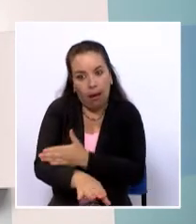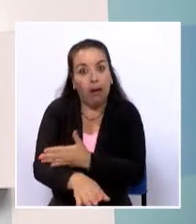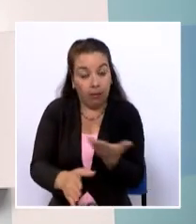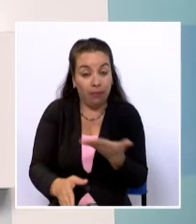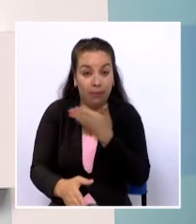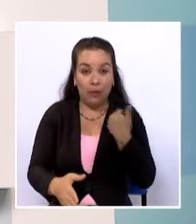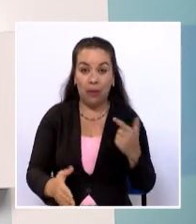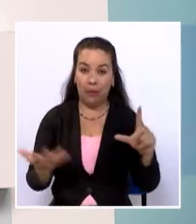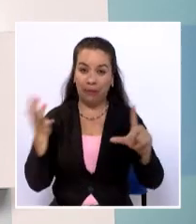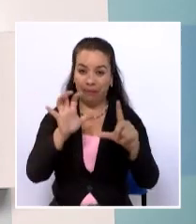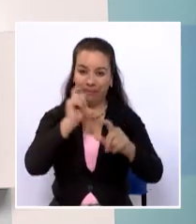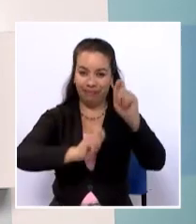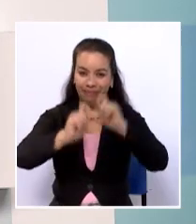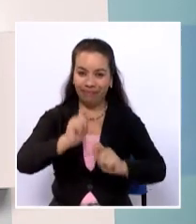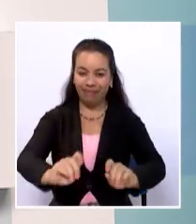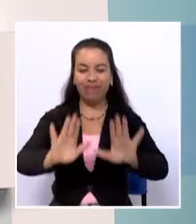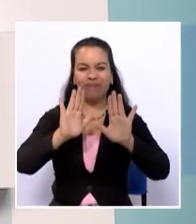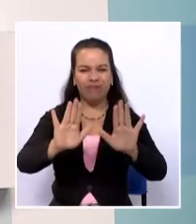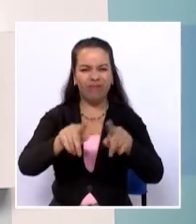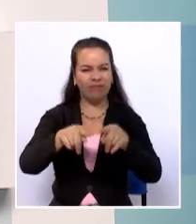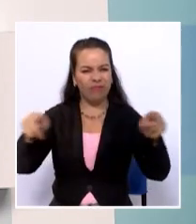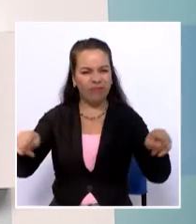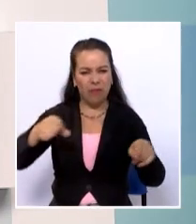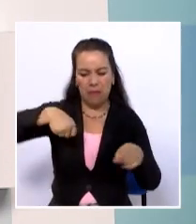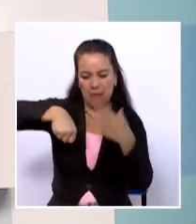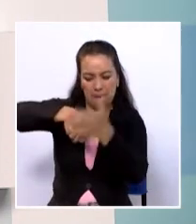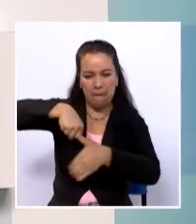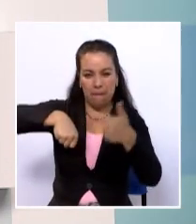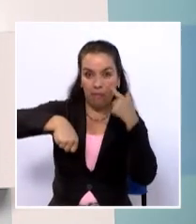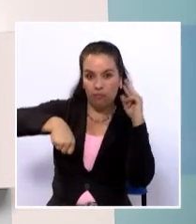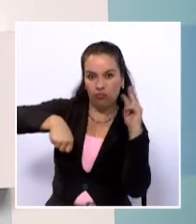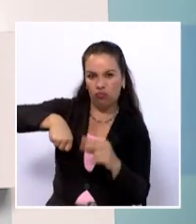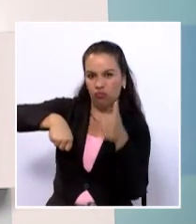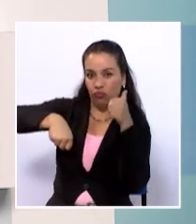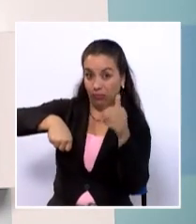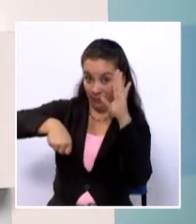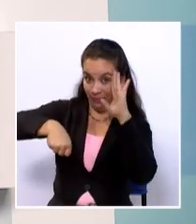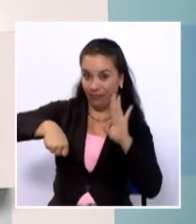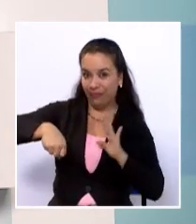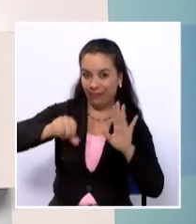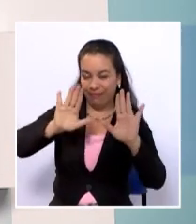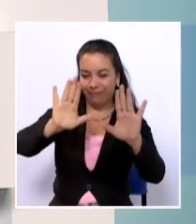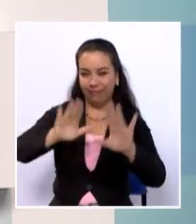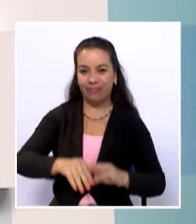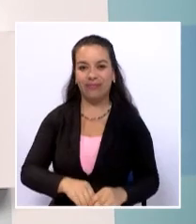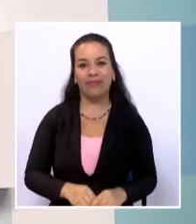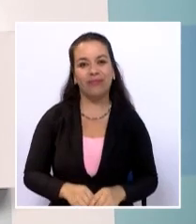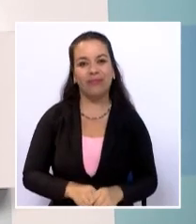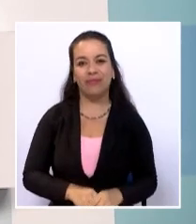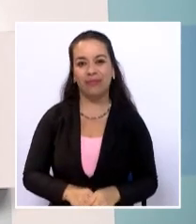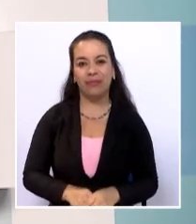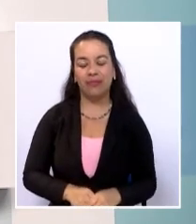por qué después de este corte de comerciales vamos a ver una rodilla en vivo y en directo para que estén muy pendiente regresamos